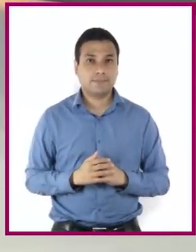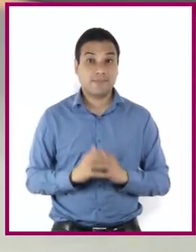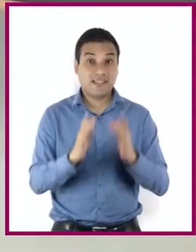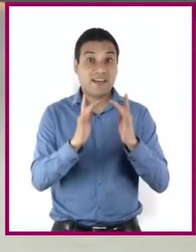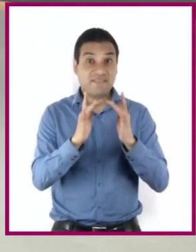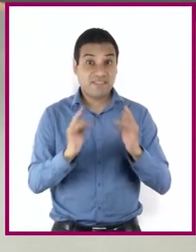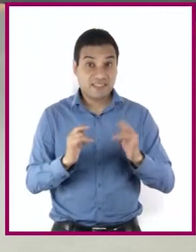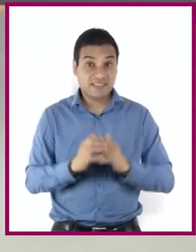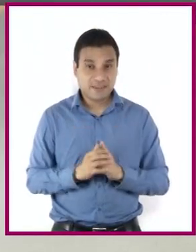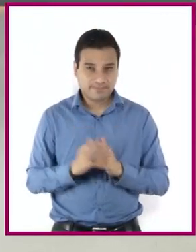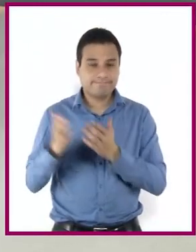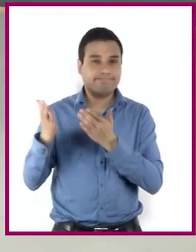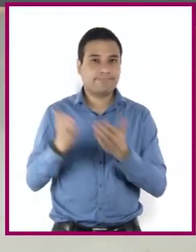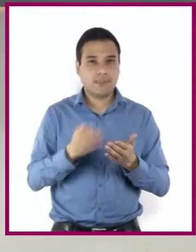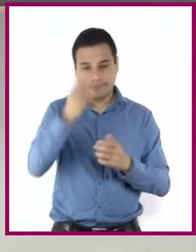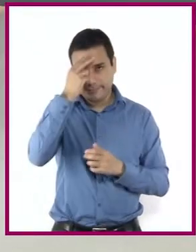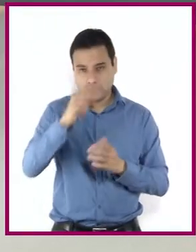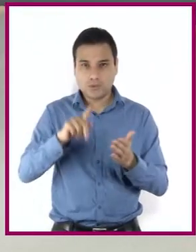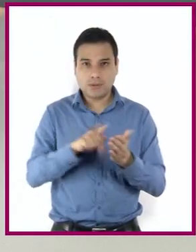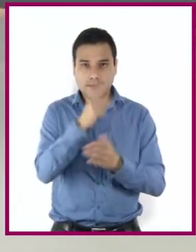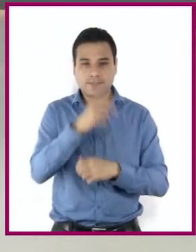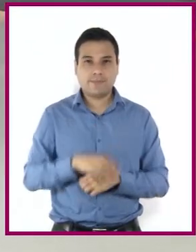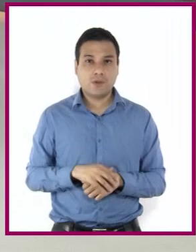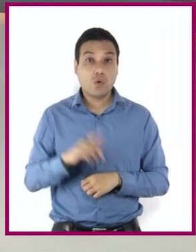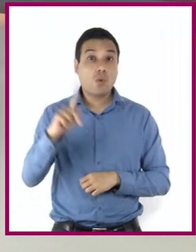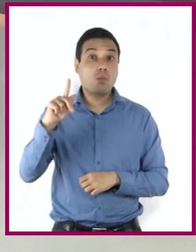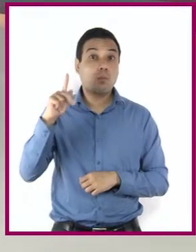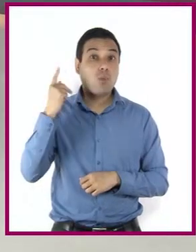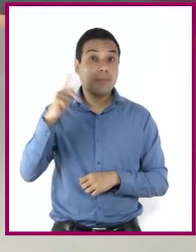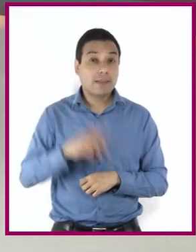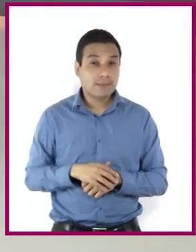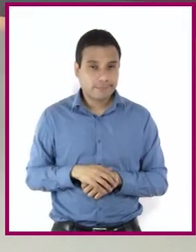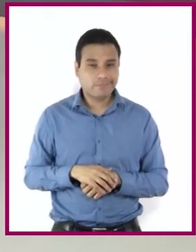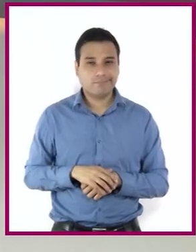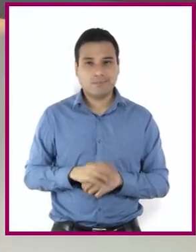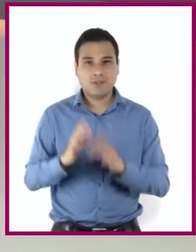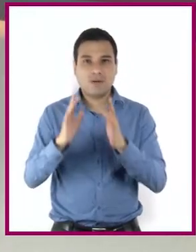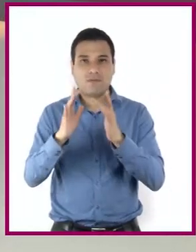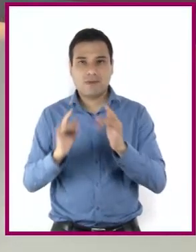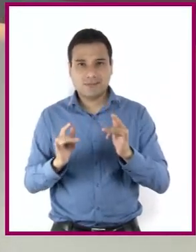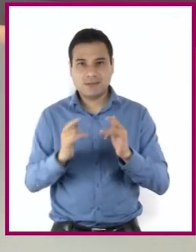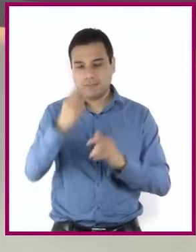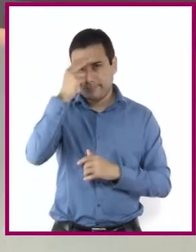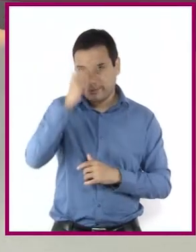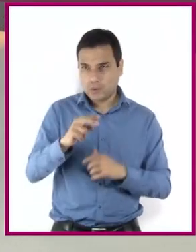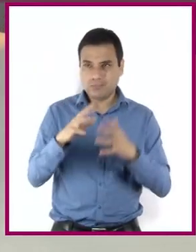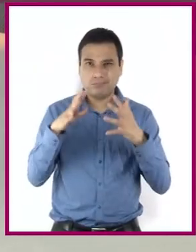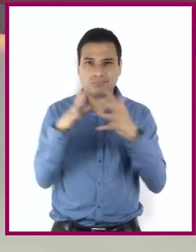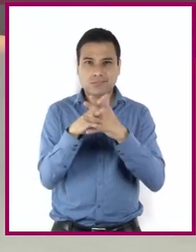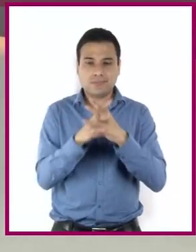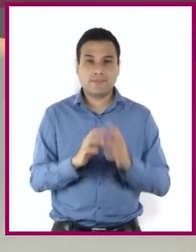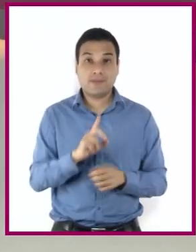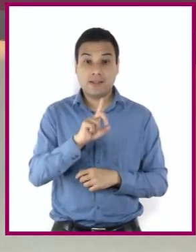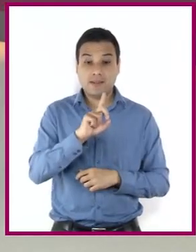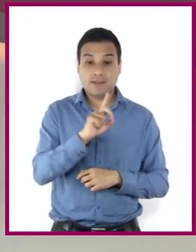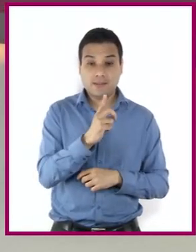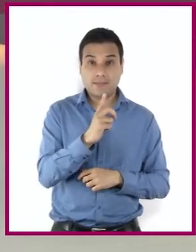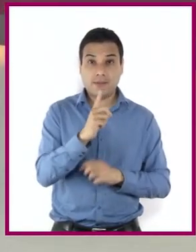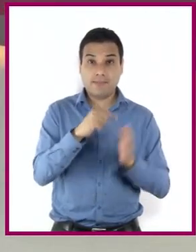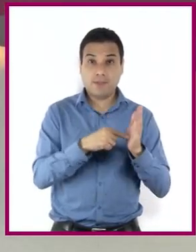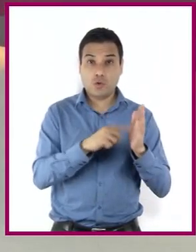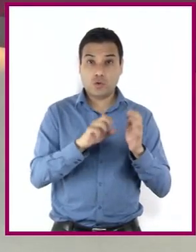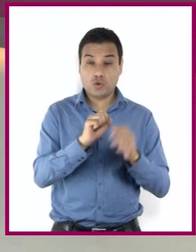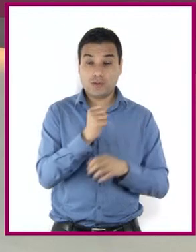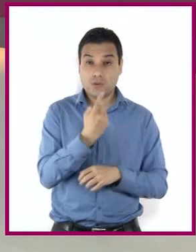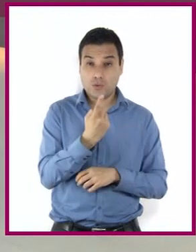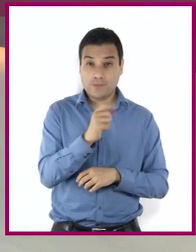Francia nuevamente en México. Puebla, sede del triunfo de los defensores de la República. Entre diciembre de 1861 y enero